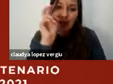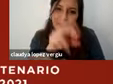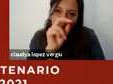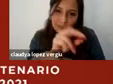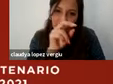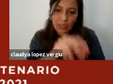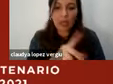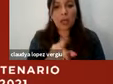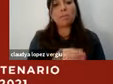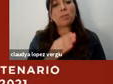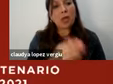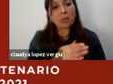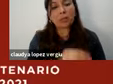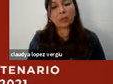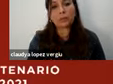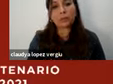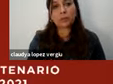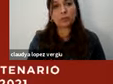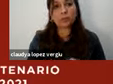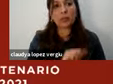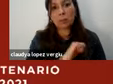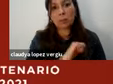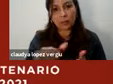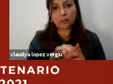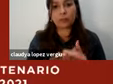y lo practican en la misma comunidad, ¿no?